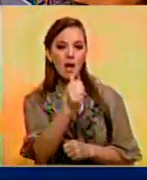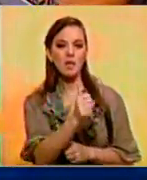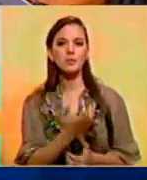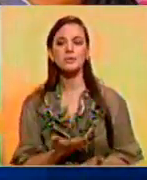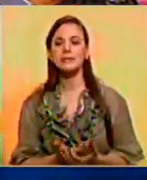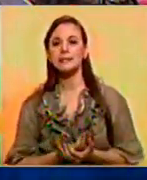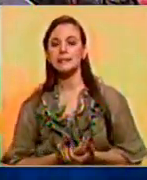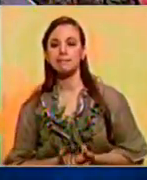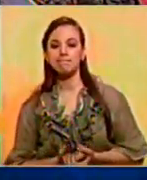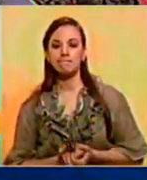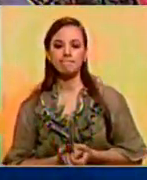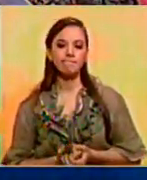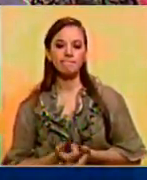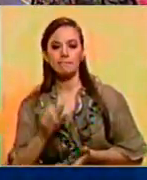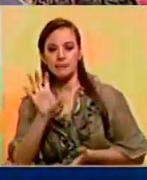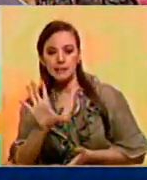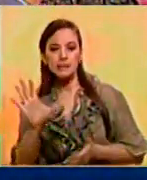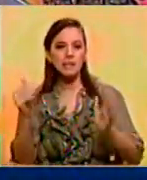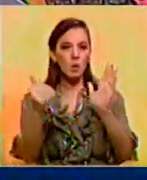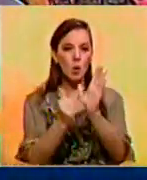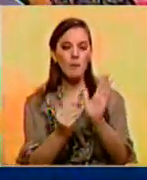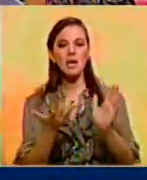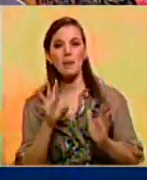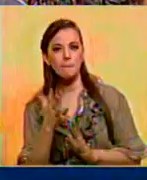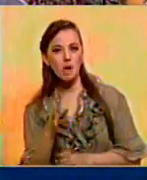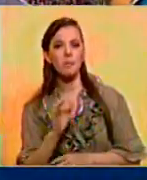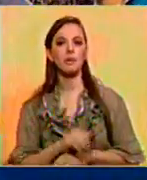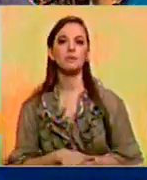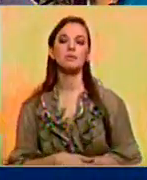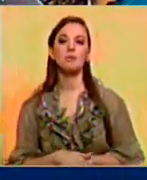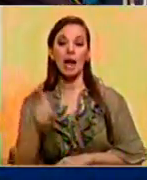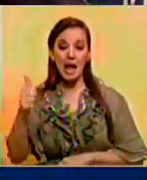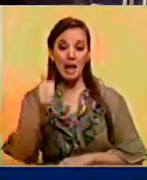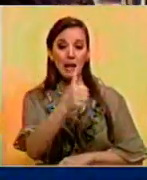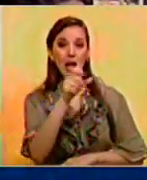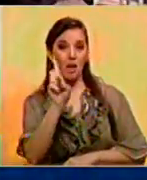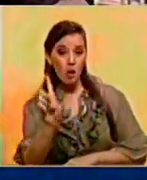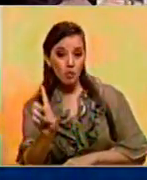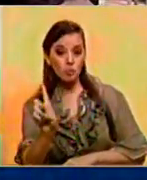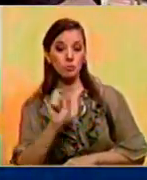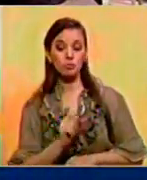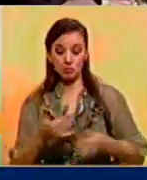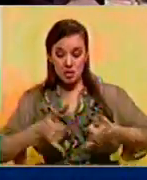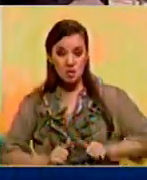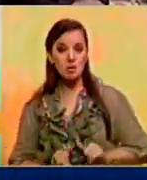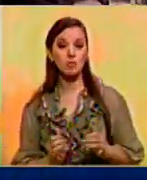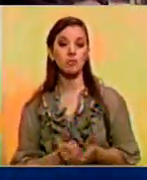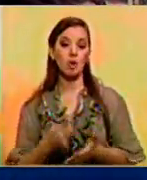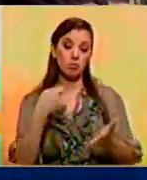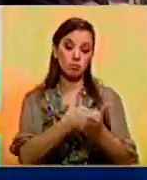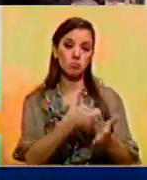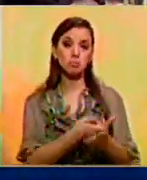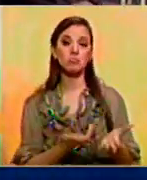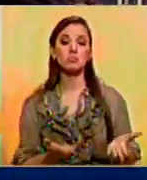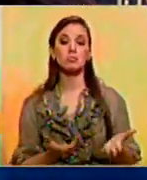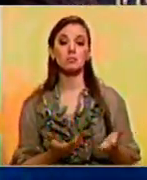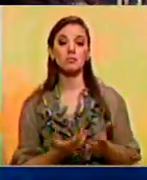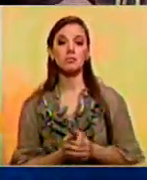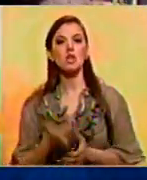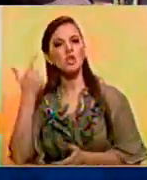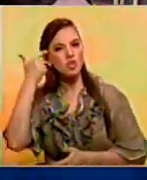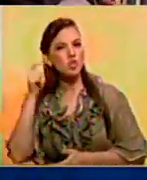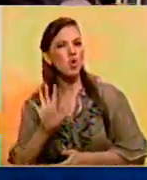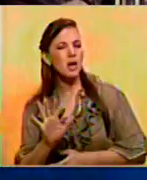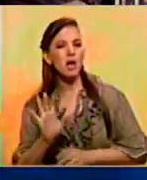tener como 5.000 por cada uno? Yo creo que algo así como